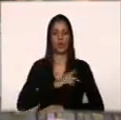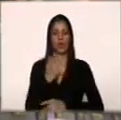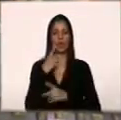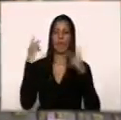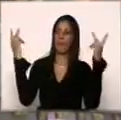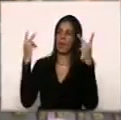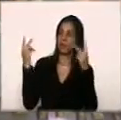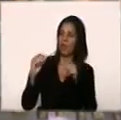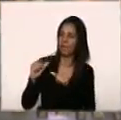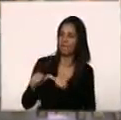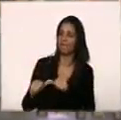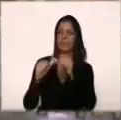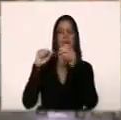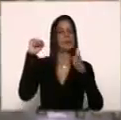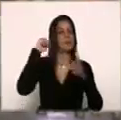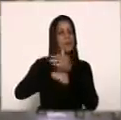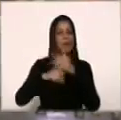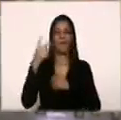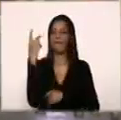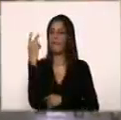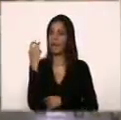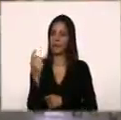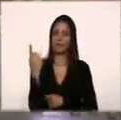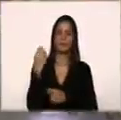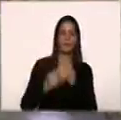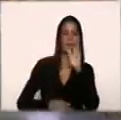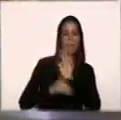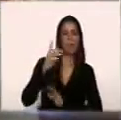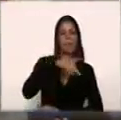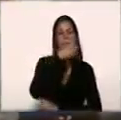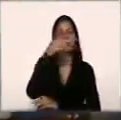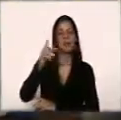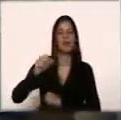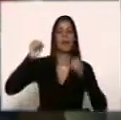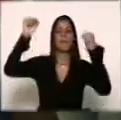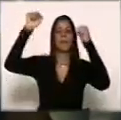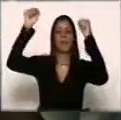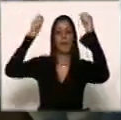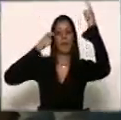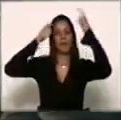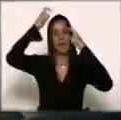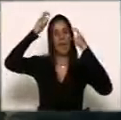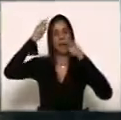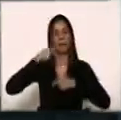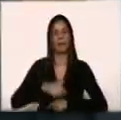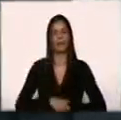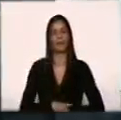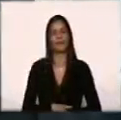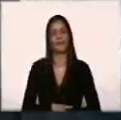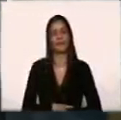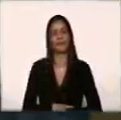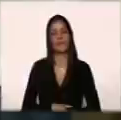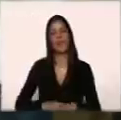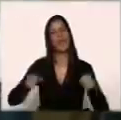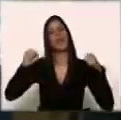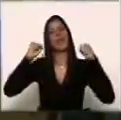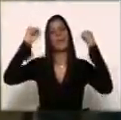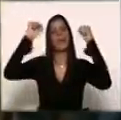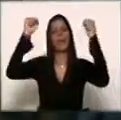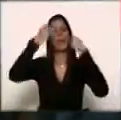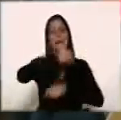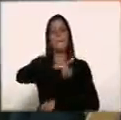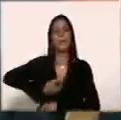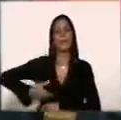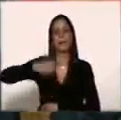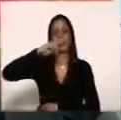Y ahora es que queda patria por construir. ¡Que viva nuestro comandante Chávez! ¡Que viva nuestro presidente